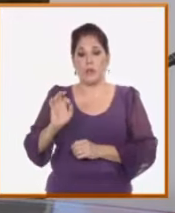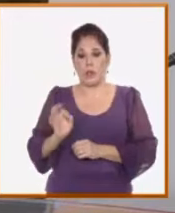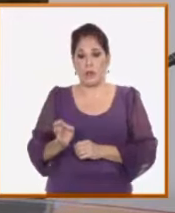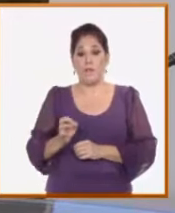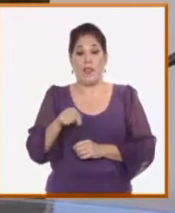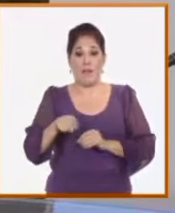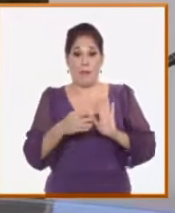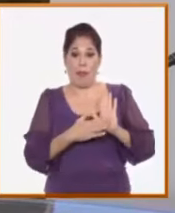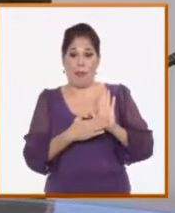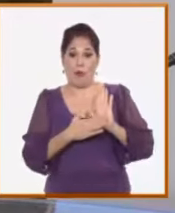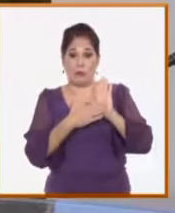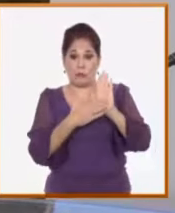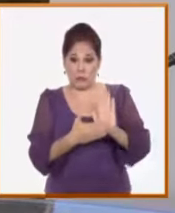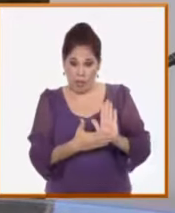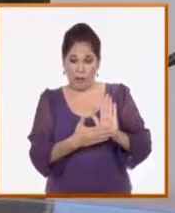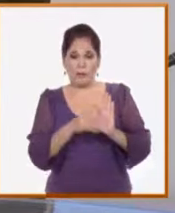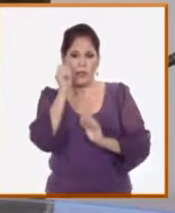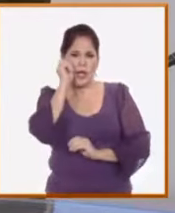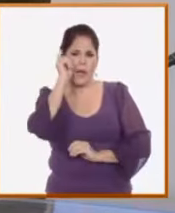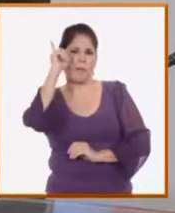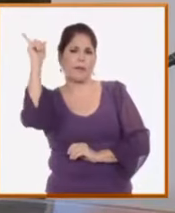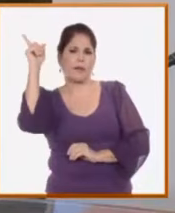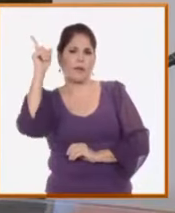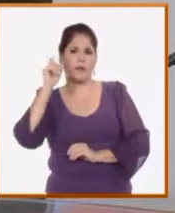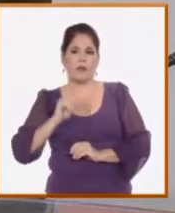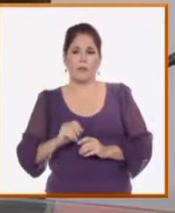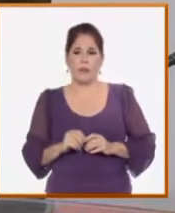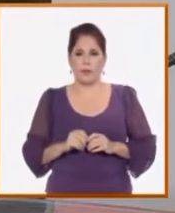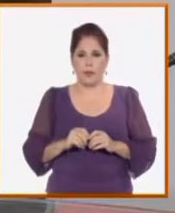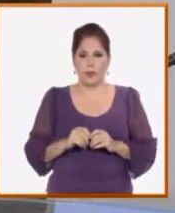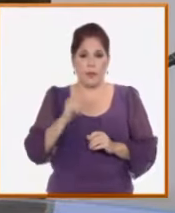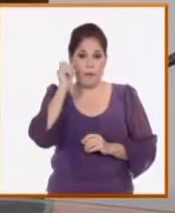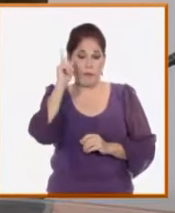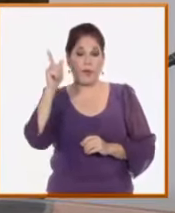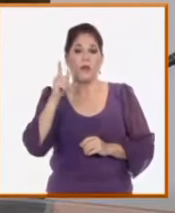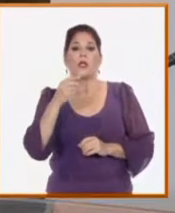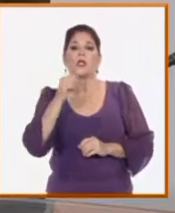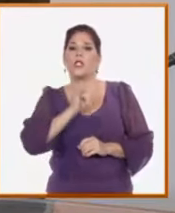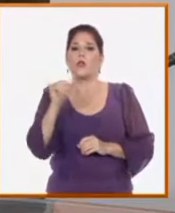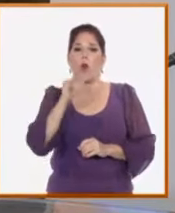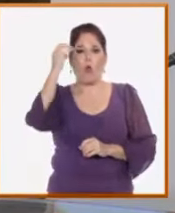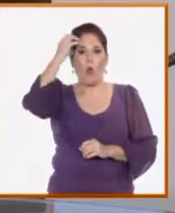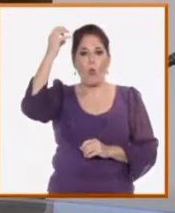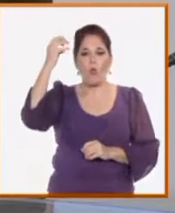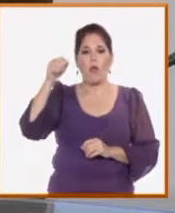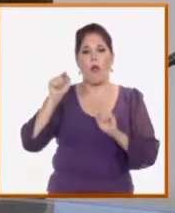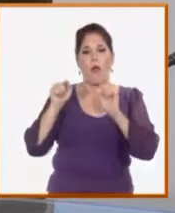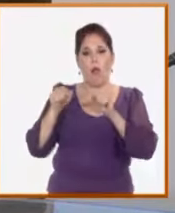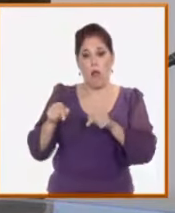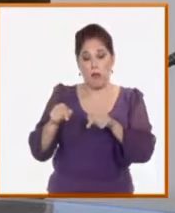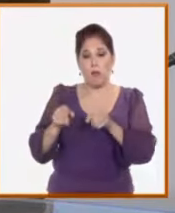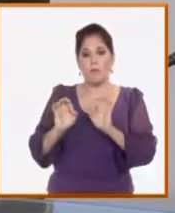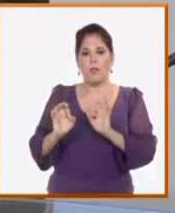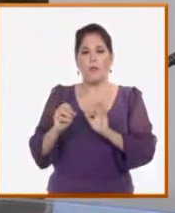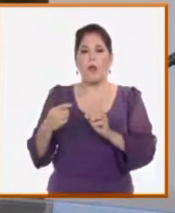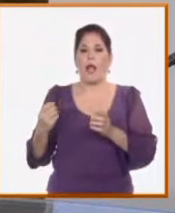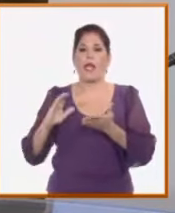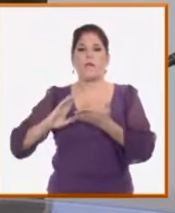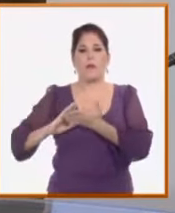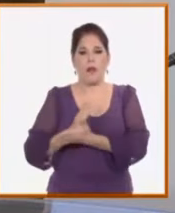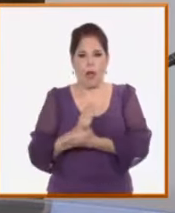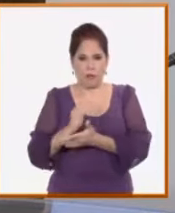cual demostraremos las experiencias cubanas y la voluntad del estado y del gobierno cubano de combatir